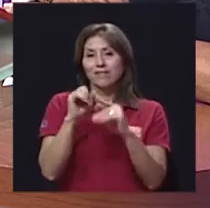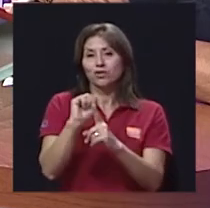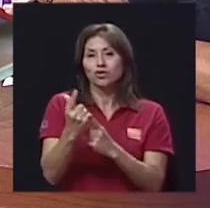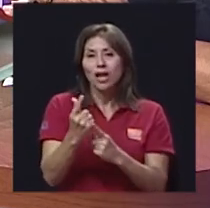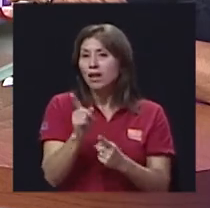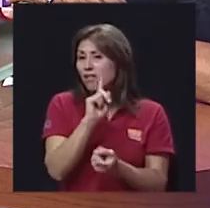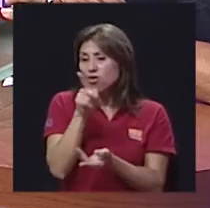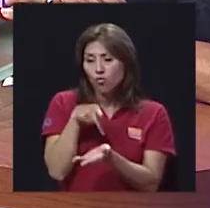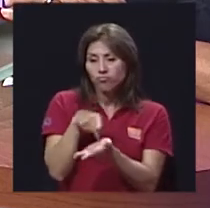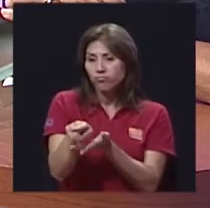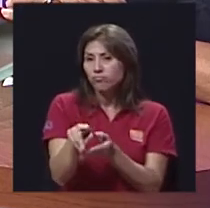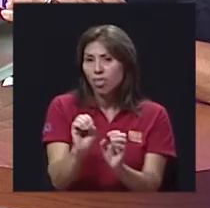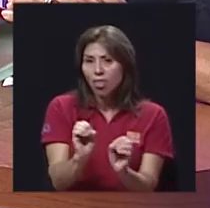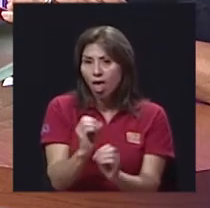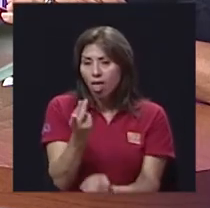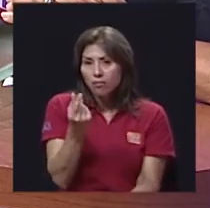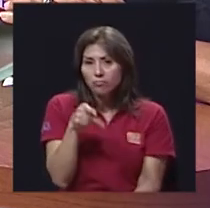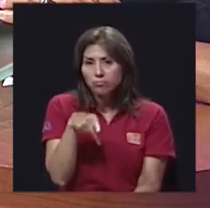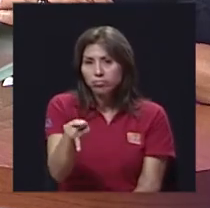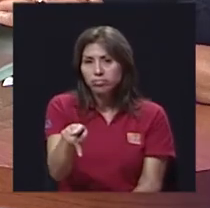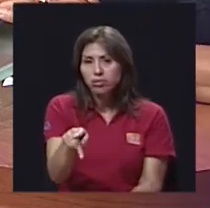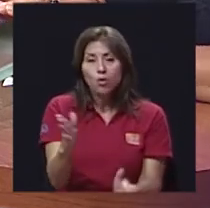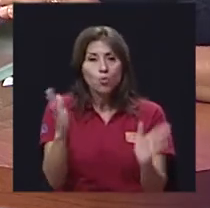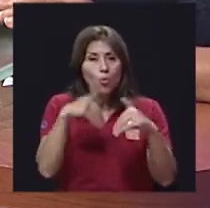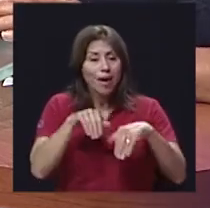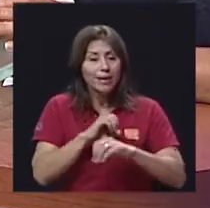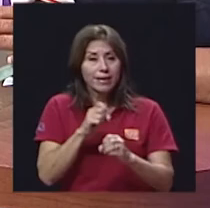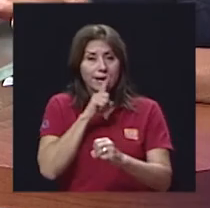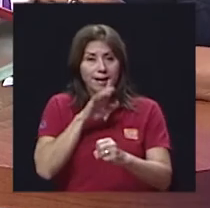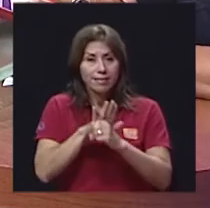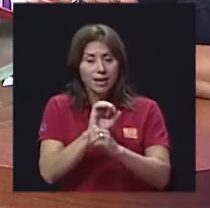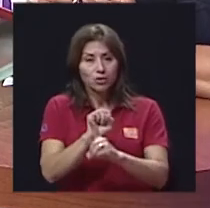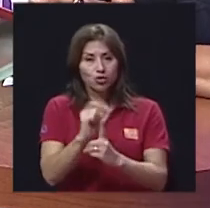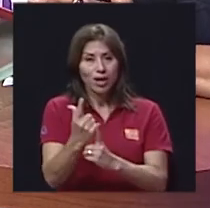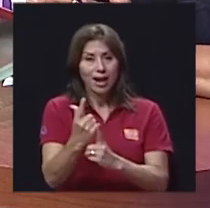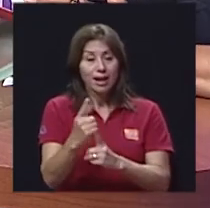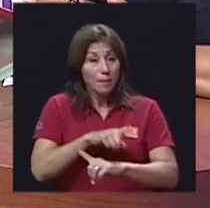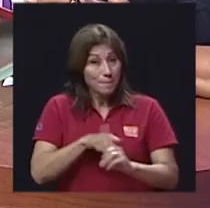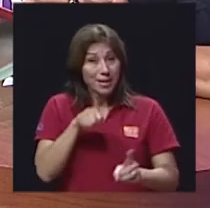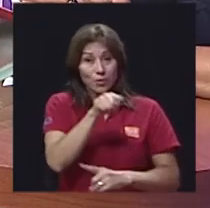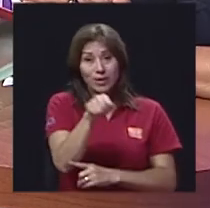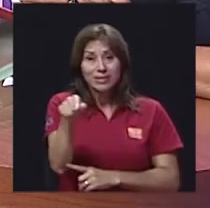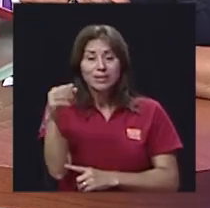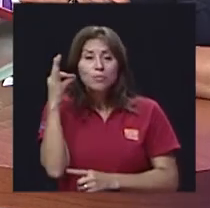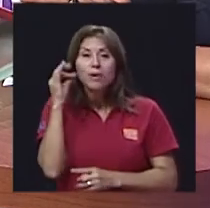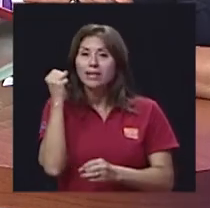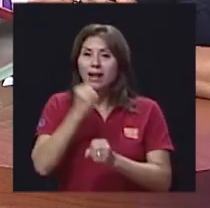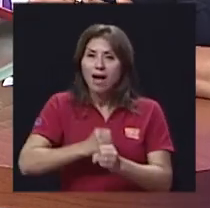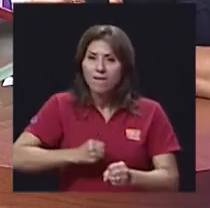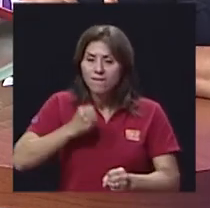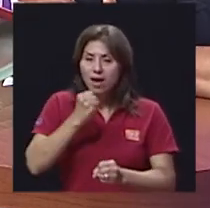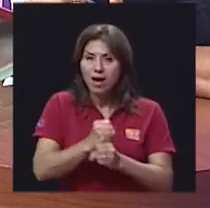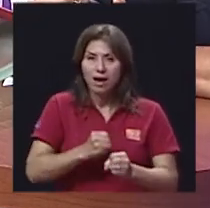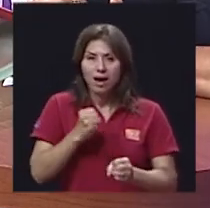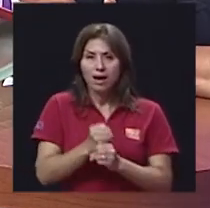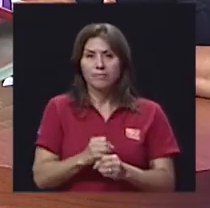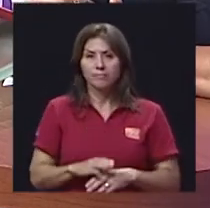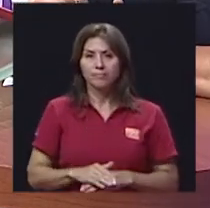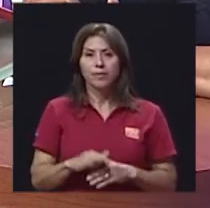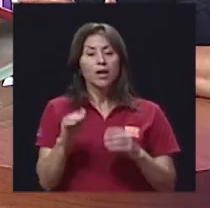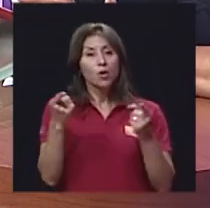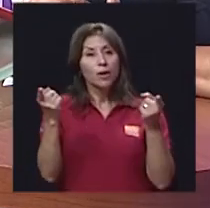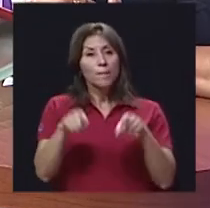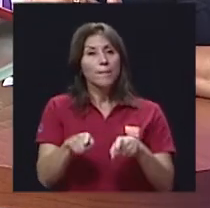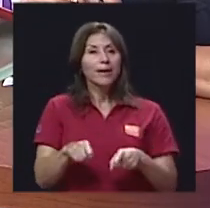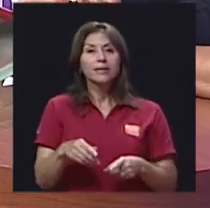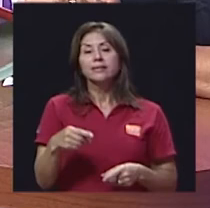ningún tipo de garantía social, pero trabajan. Lo que pasa es que cuando los padres, ejerciendo siempre la